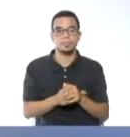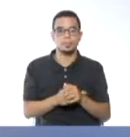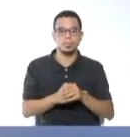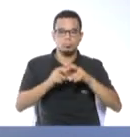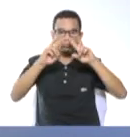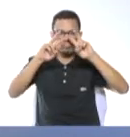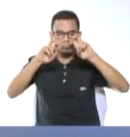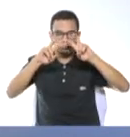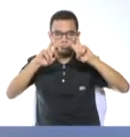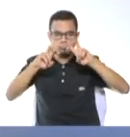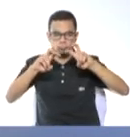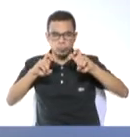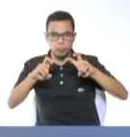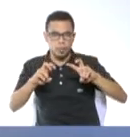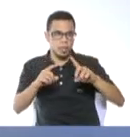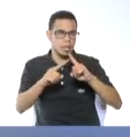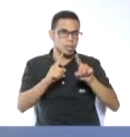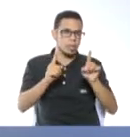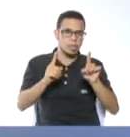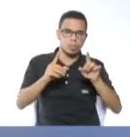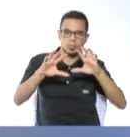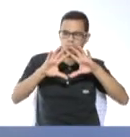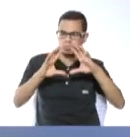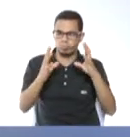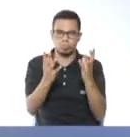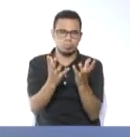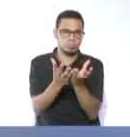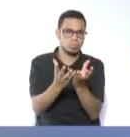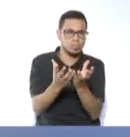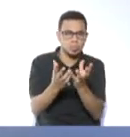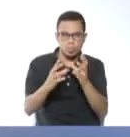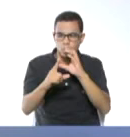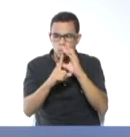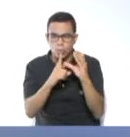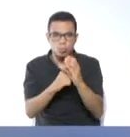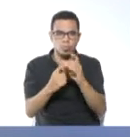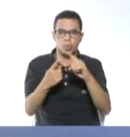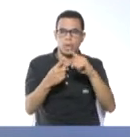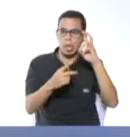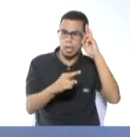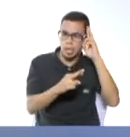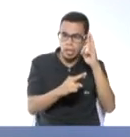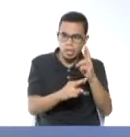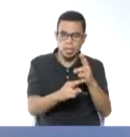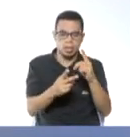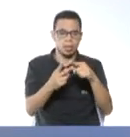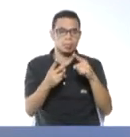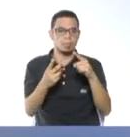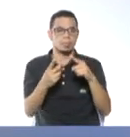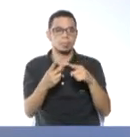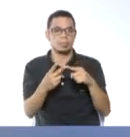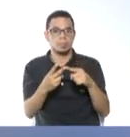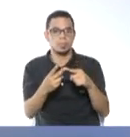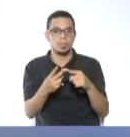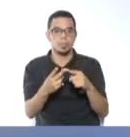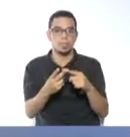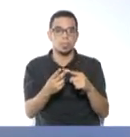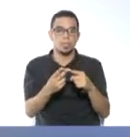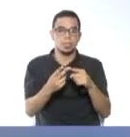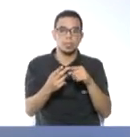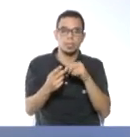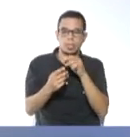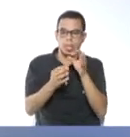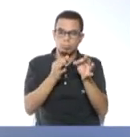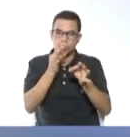bastante amplia que engloba una cultura, la cultura del trabajo, la cultura del respeto, la cultura del sumarrimay, del hablar bien,